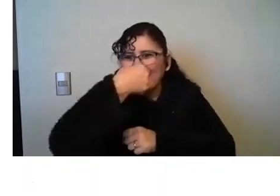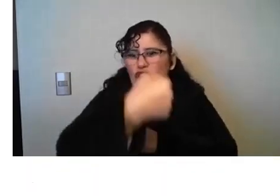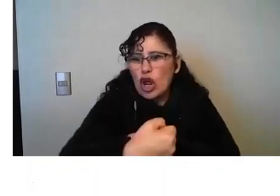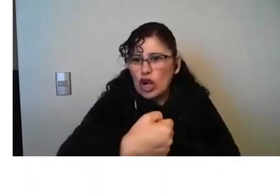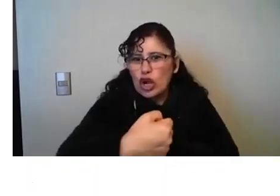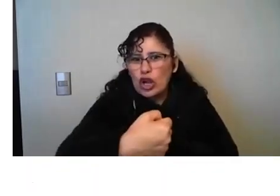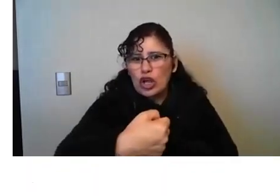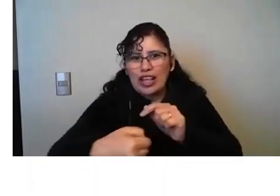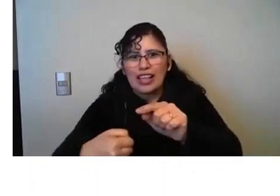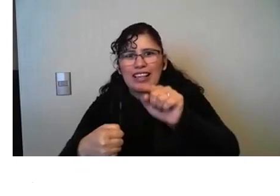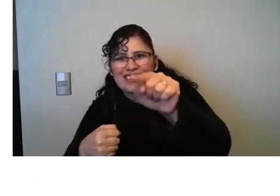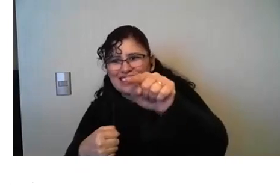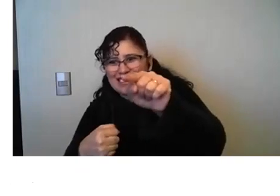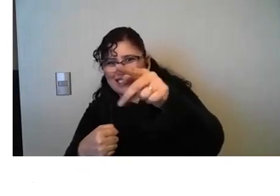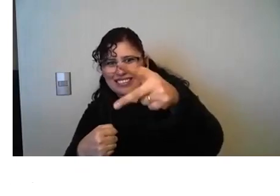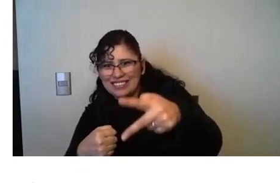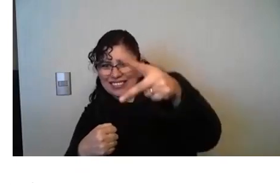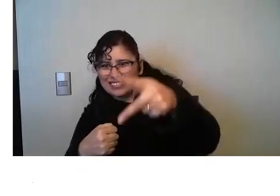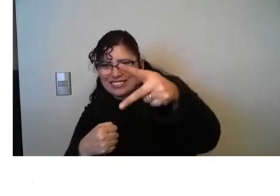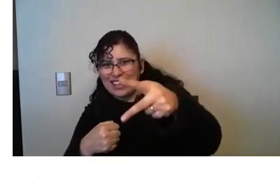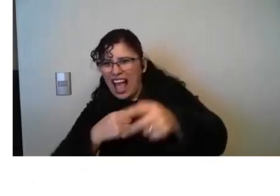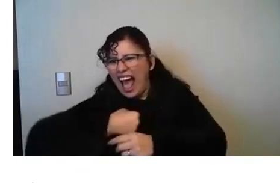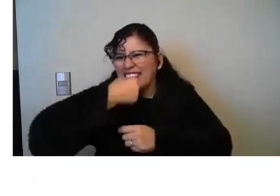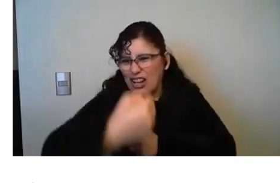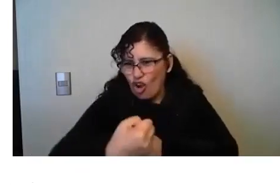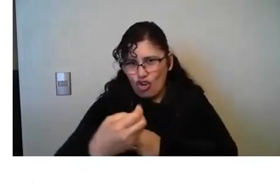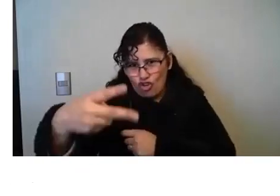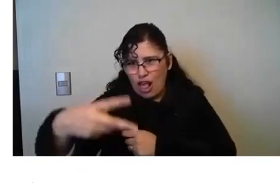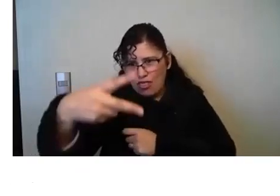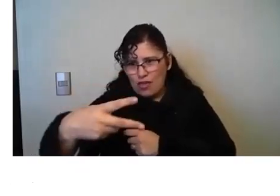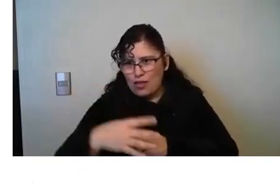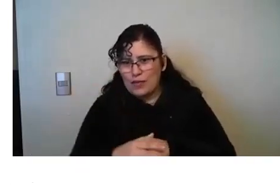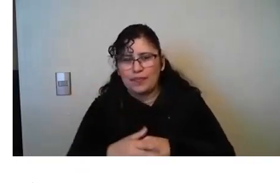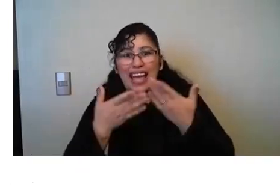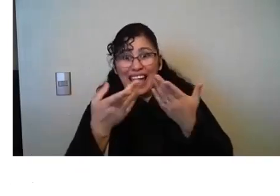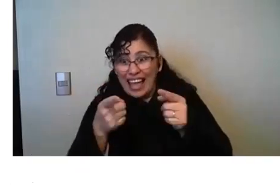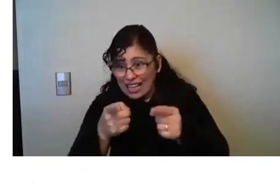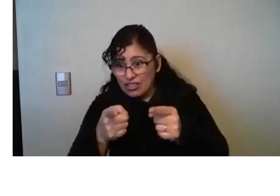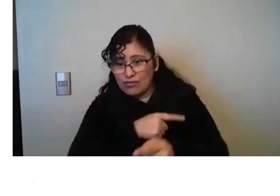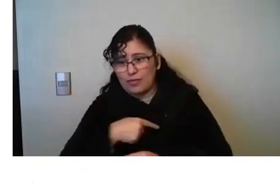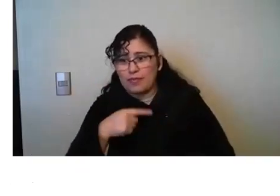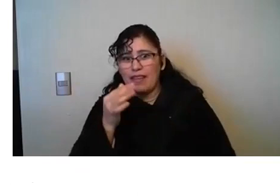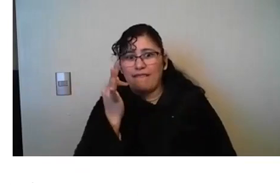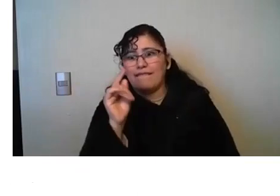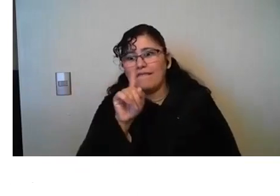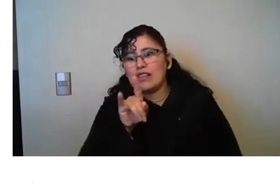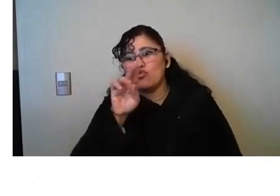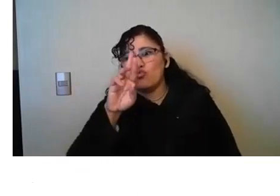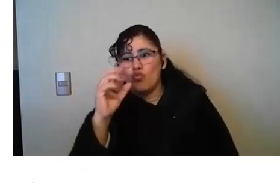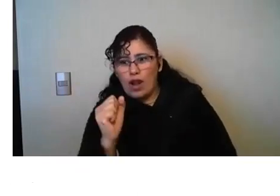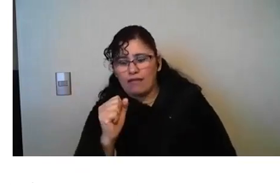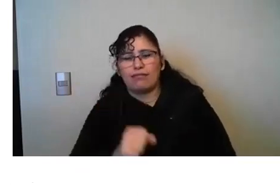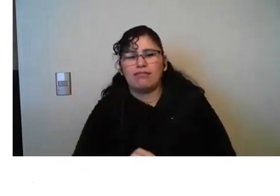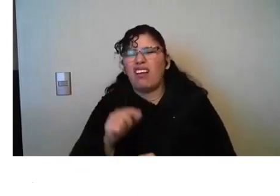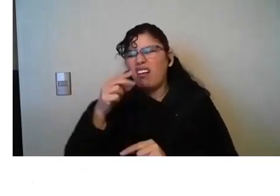figuras aquí y acá, ¿ya? Para entender la figura. Bueno, estas son fisuras propias del cerebelo, que es parte